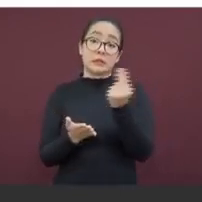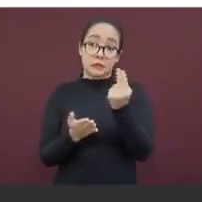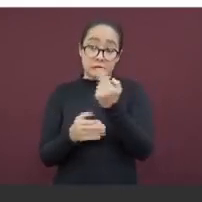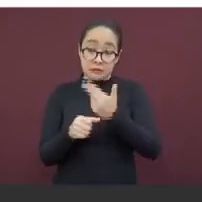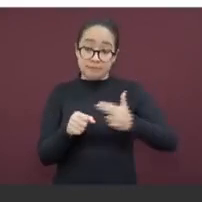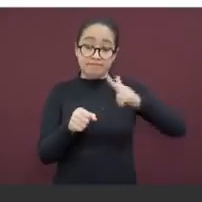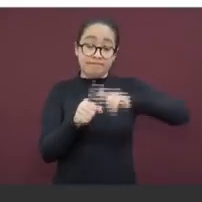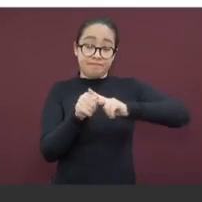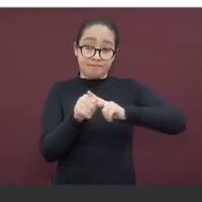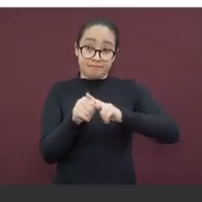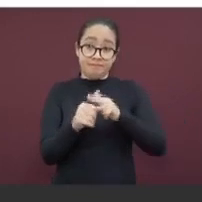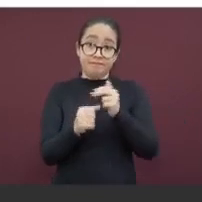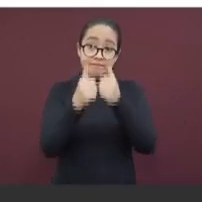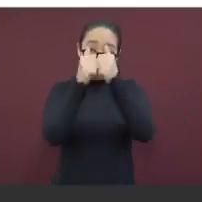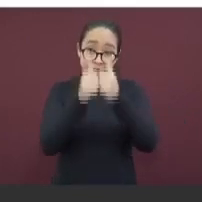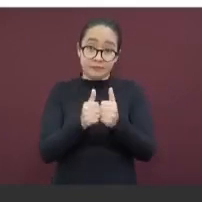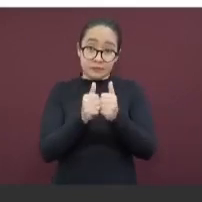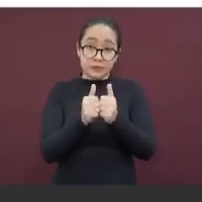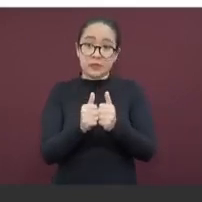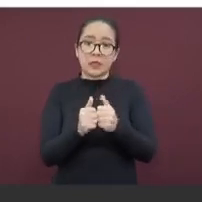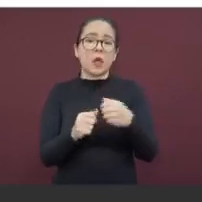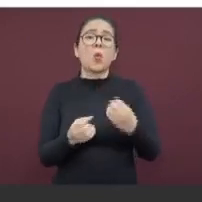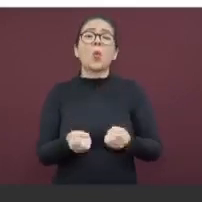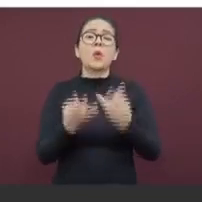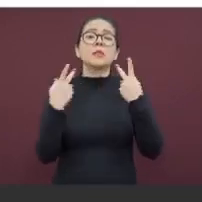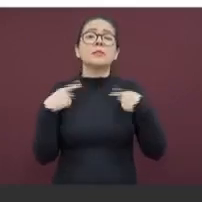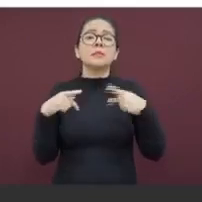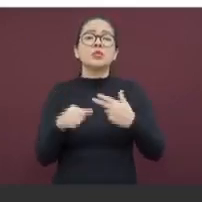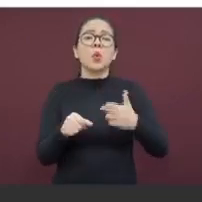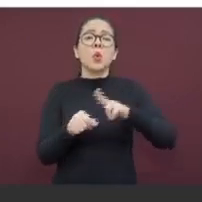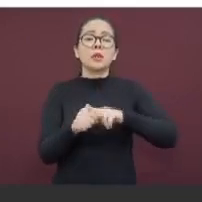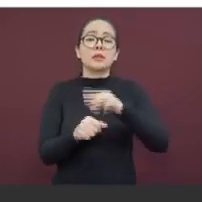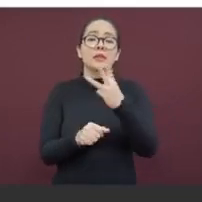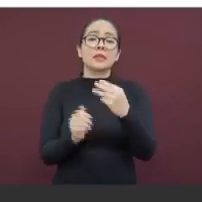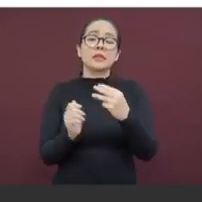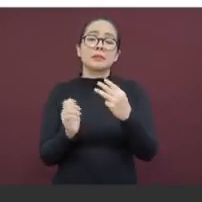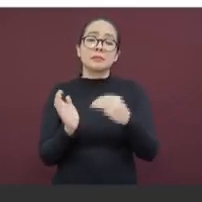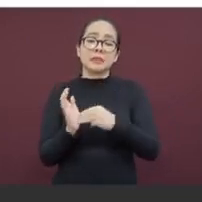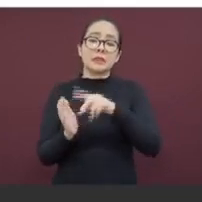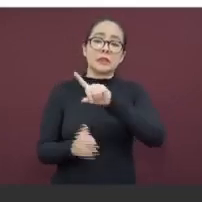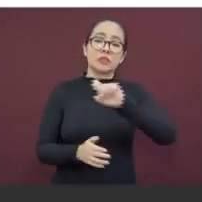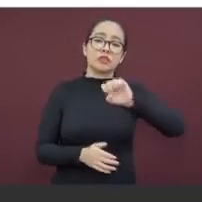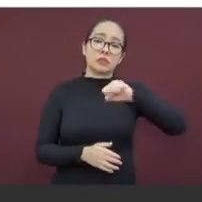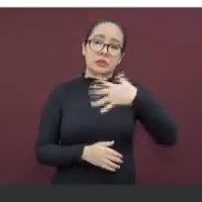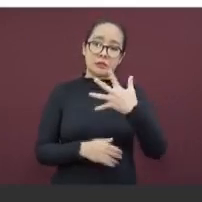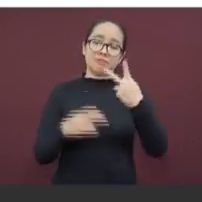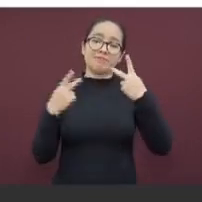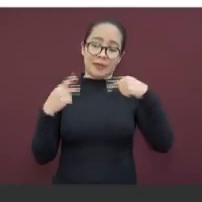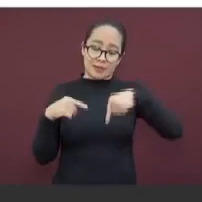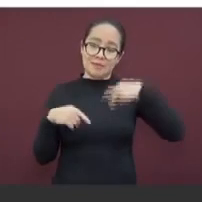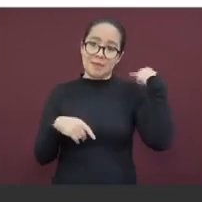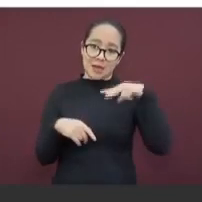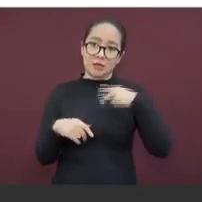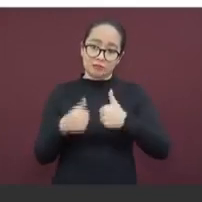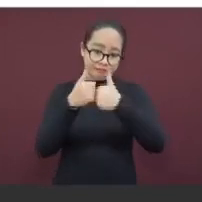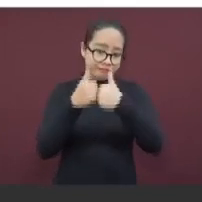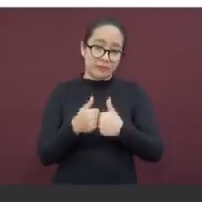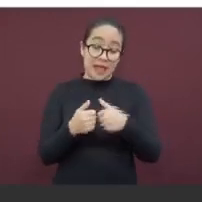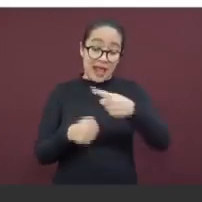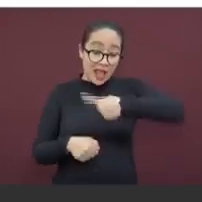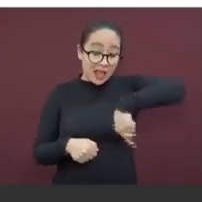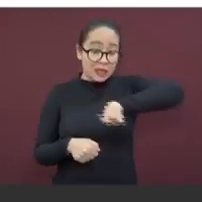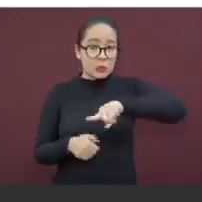como ha ocurrido en 3.200 65 de los pacientes positivos en el estado ya que